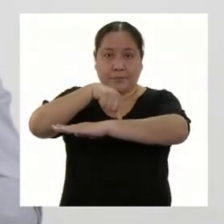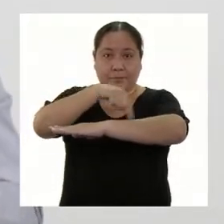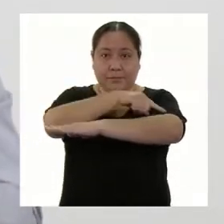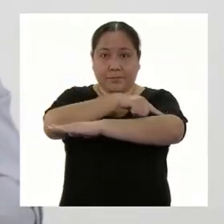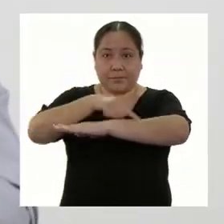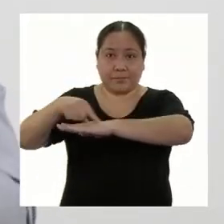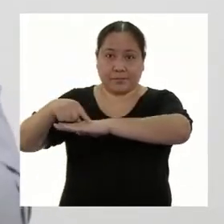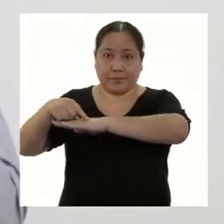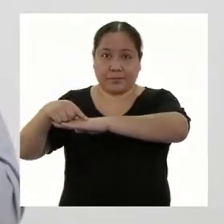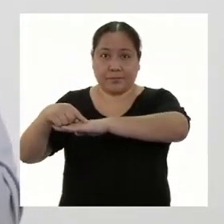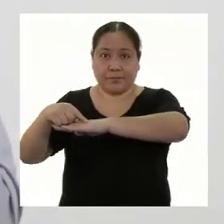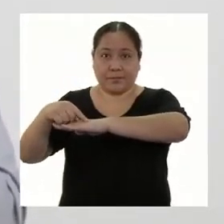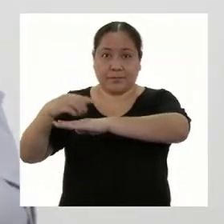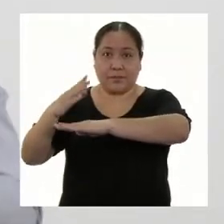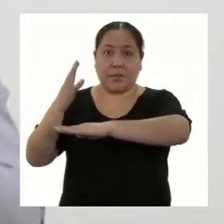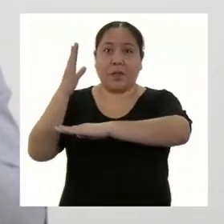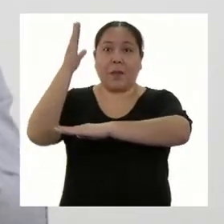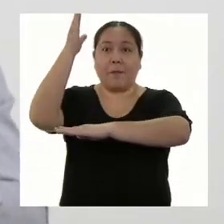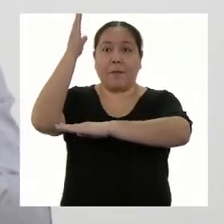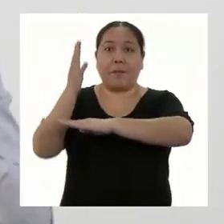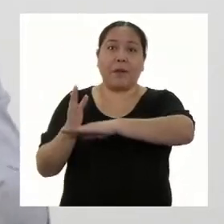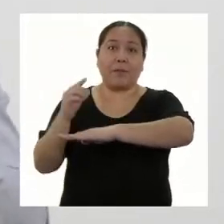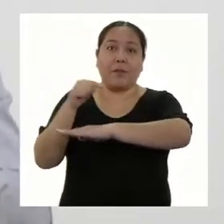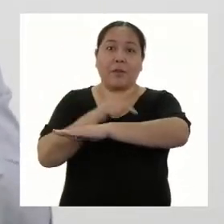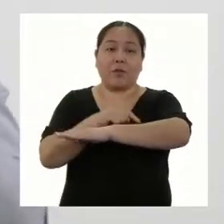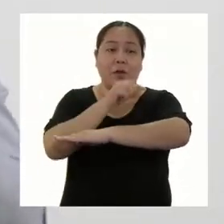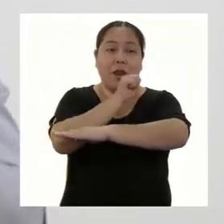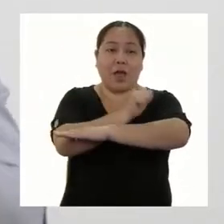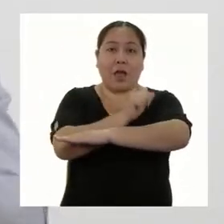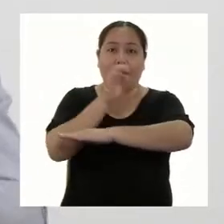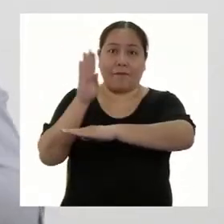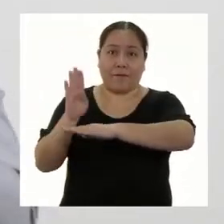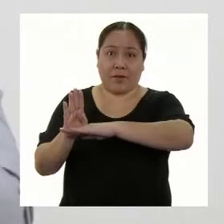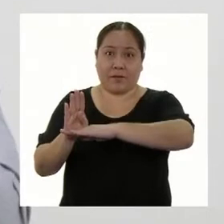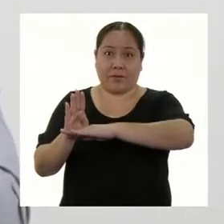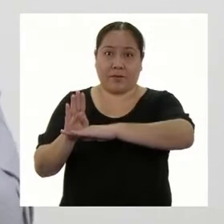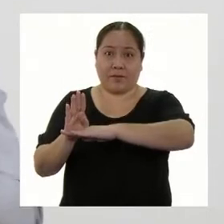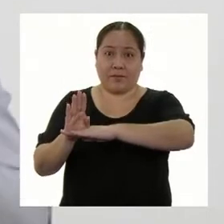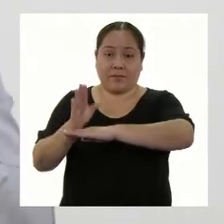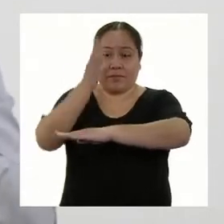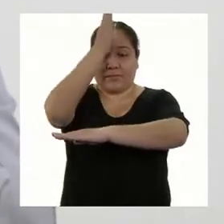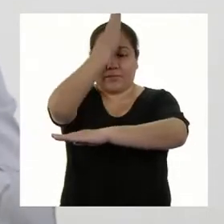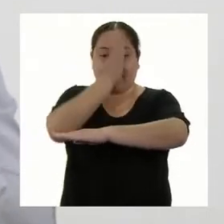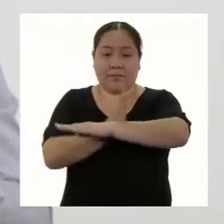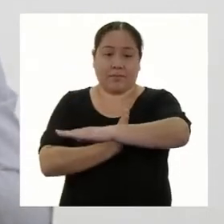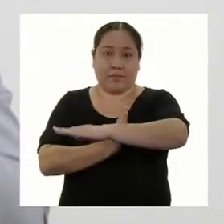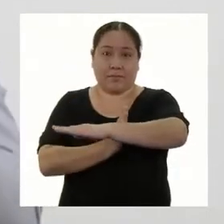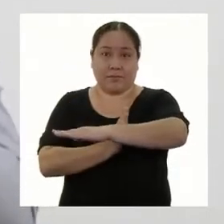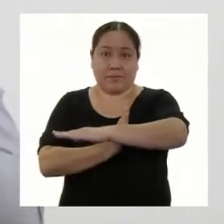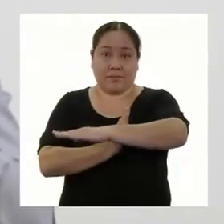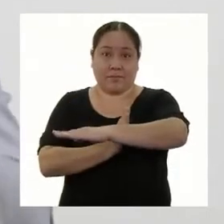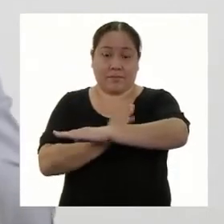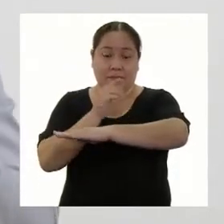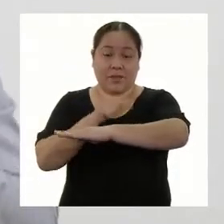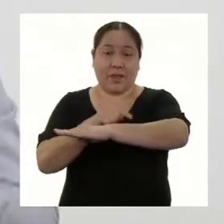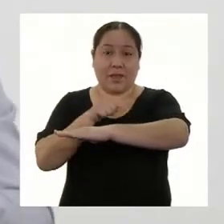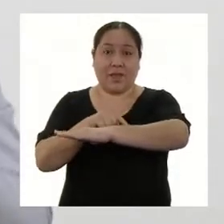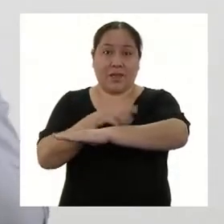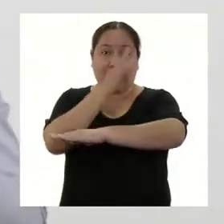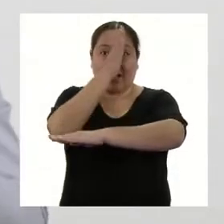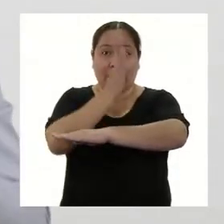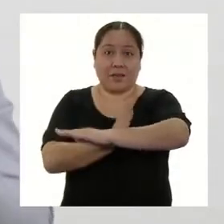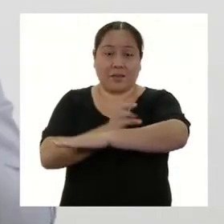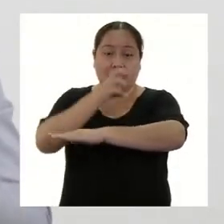una recta que es perpendicular al segmento AB y pasa por el punto medio de AB. Esta recta se